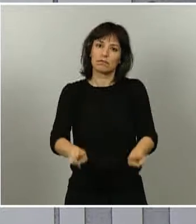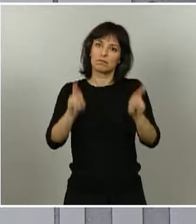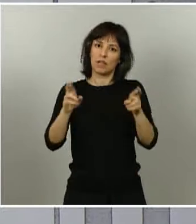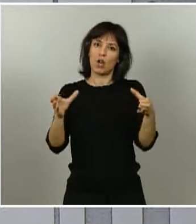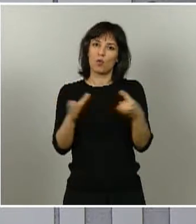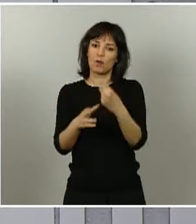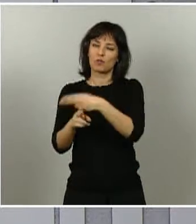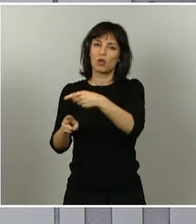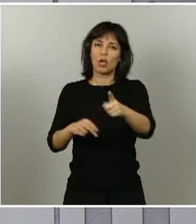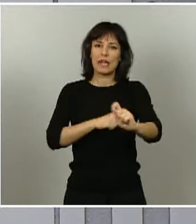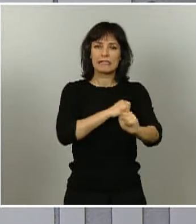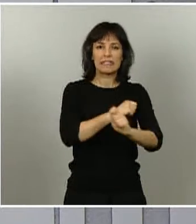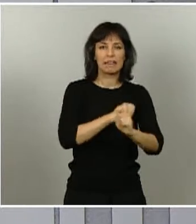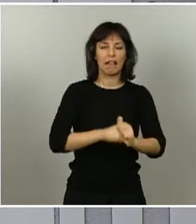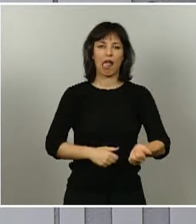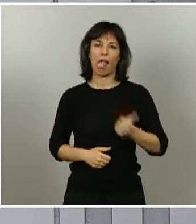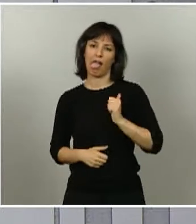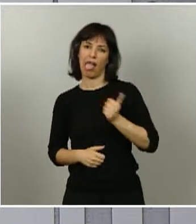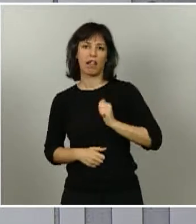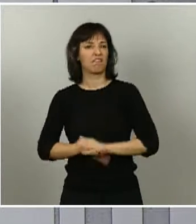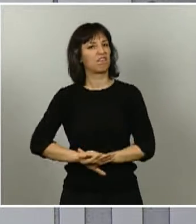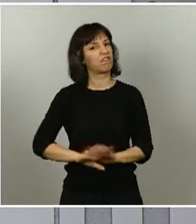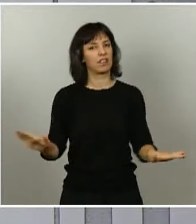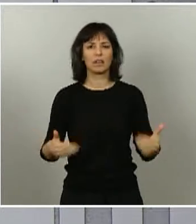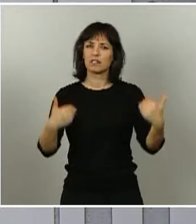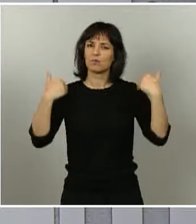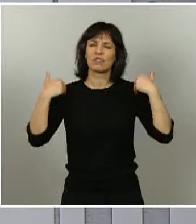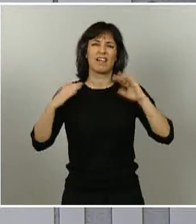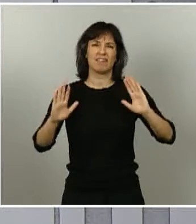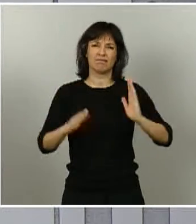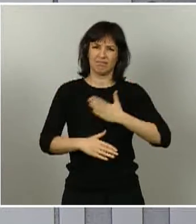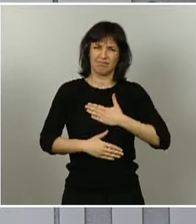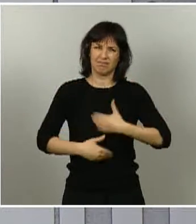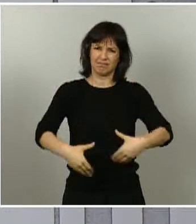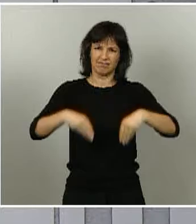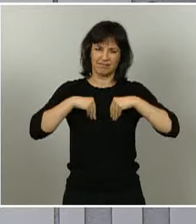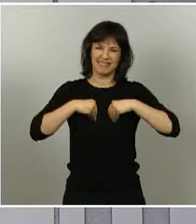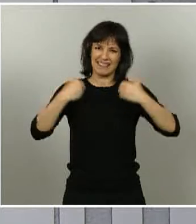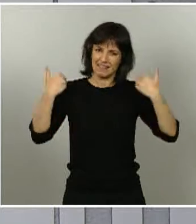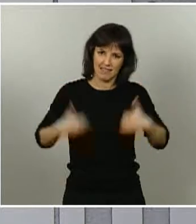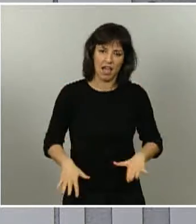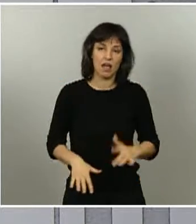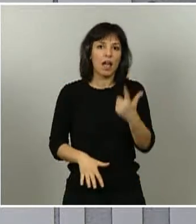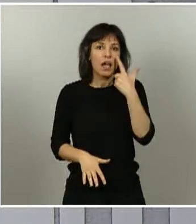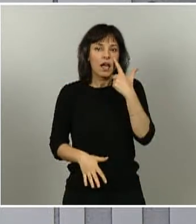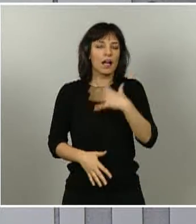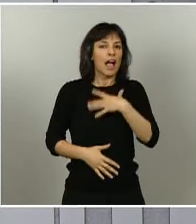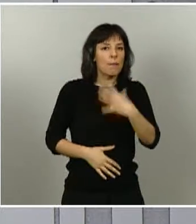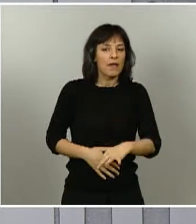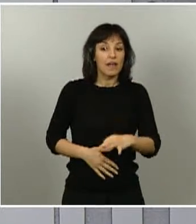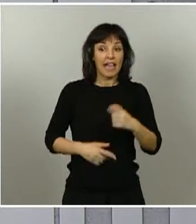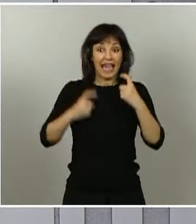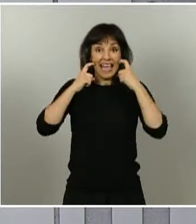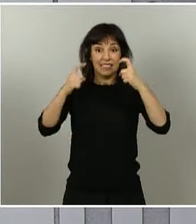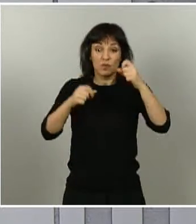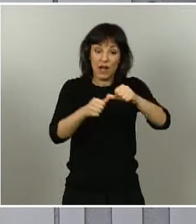estrategia ventajista, asuman su propia responsabilidad y sean capaces de ver que el esfuerzo realizado no puede quedar en nada,